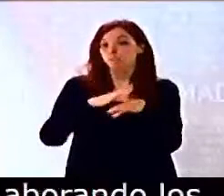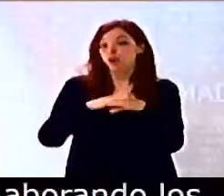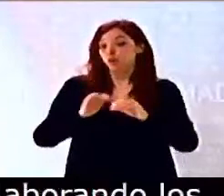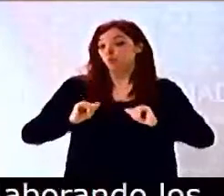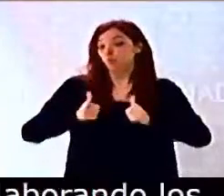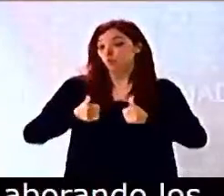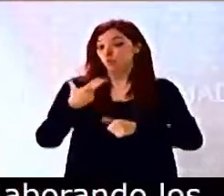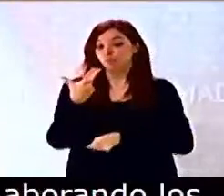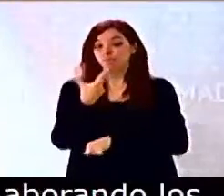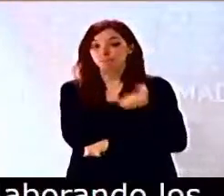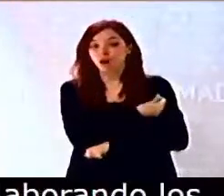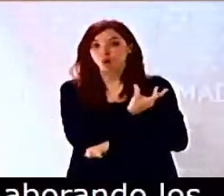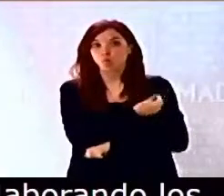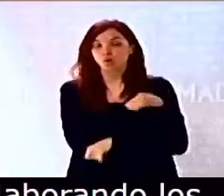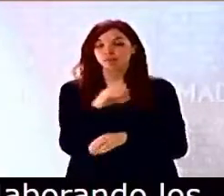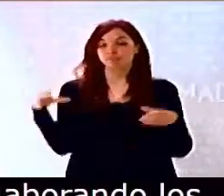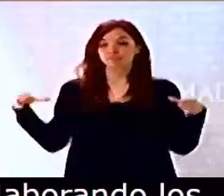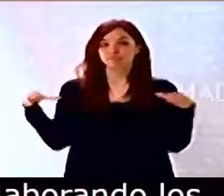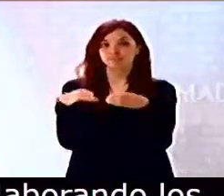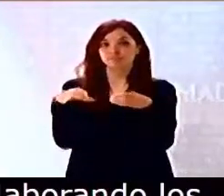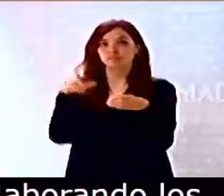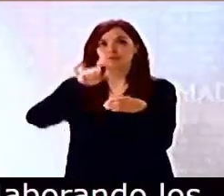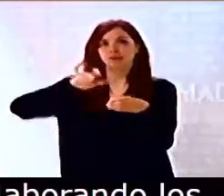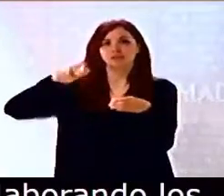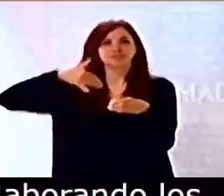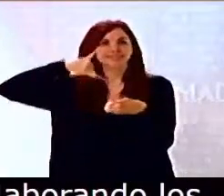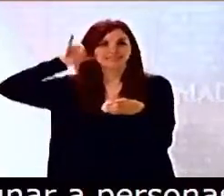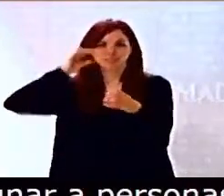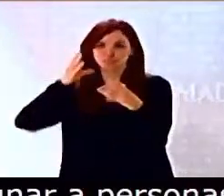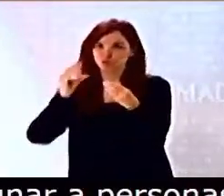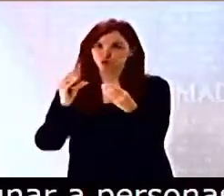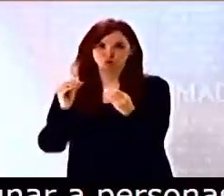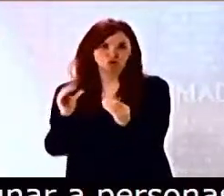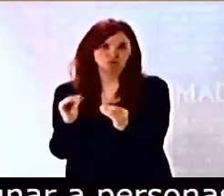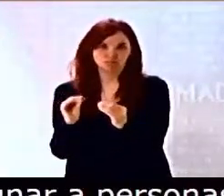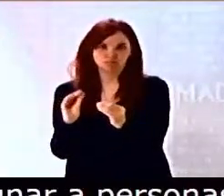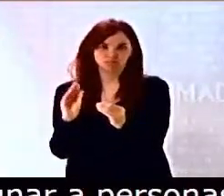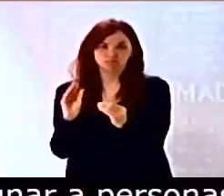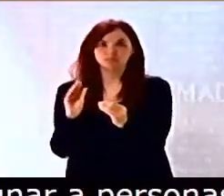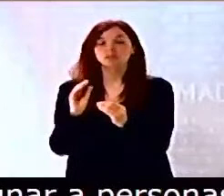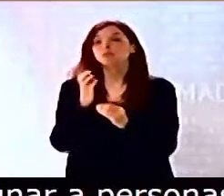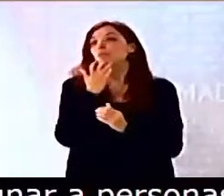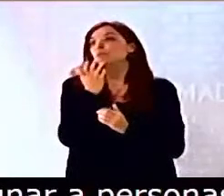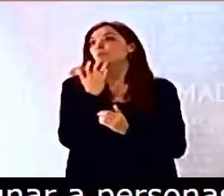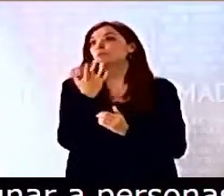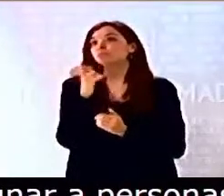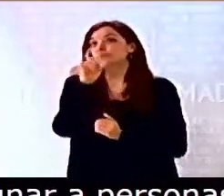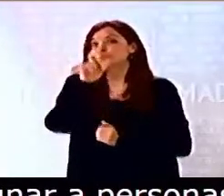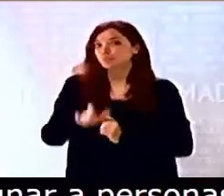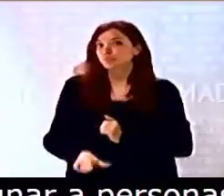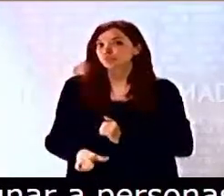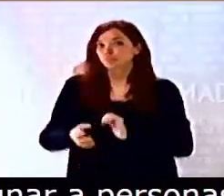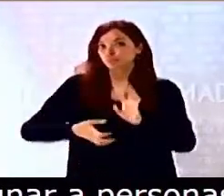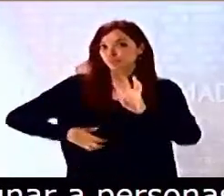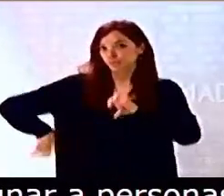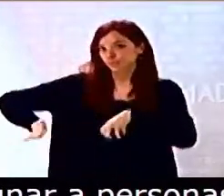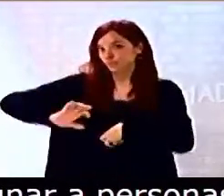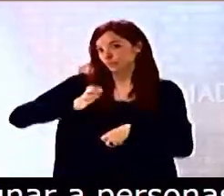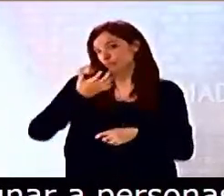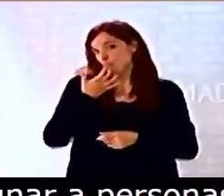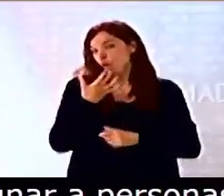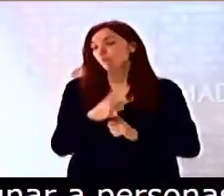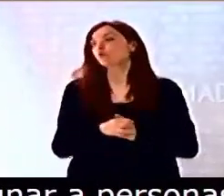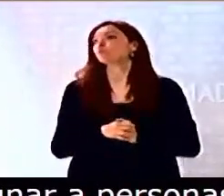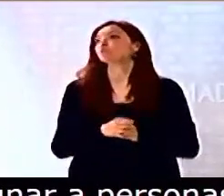vacunar a personas de mucho riesgo para la salud, como son las personas trasplantadas,